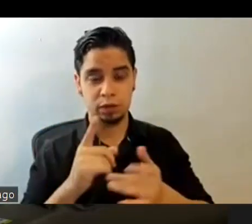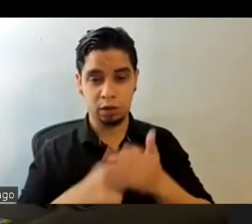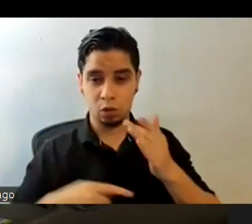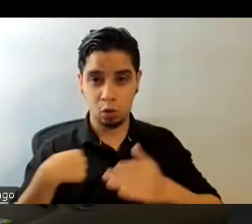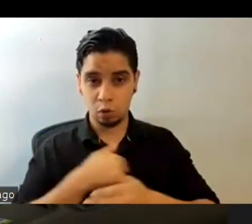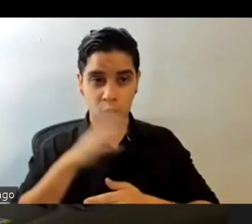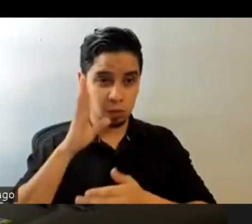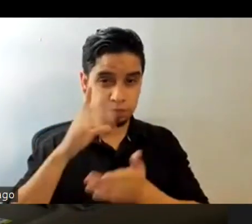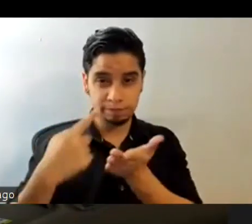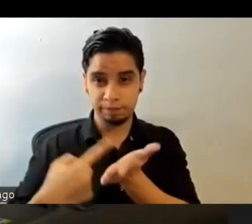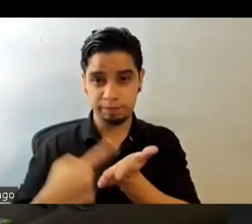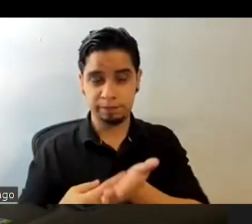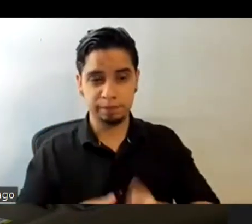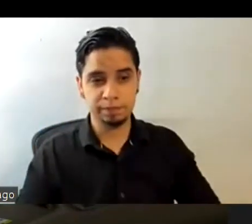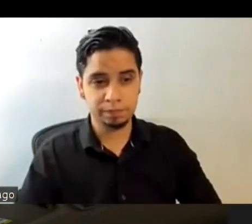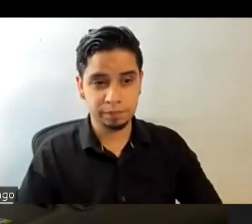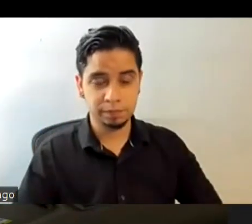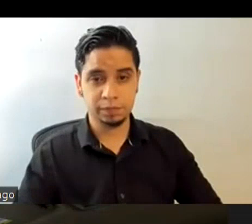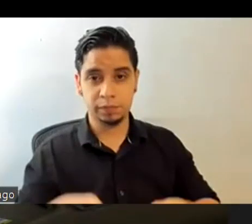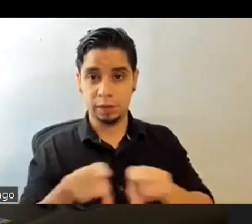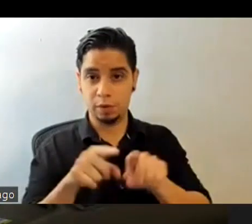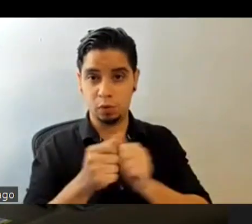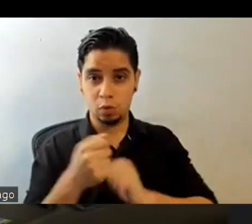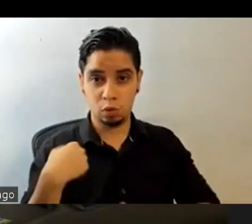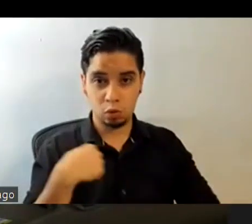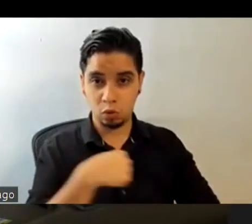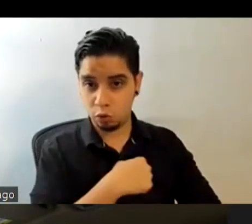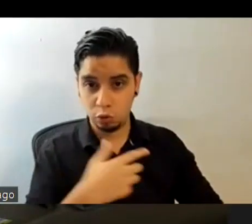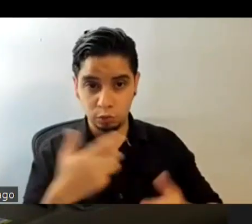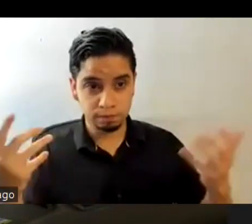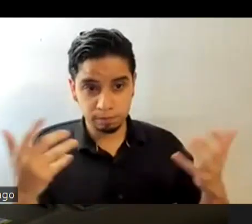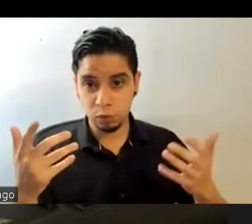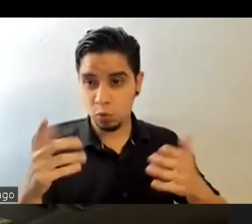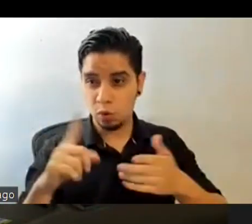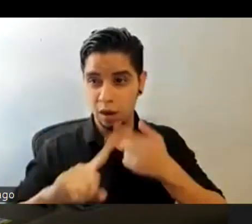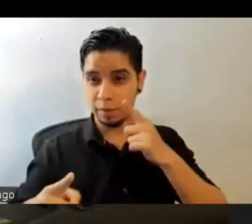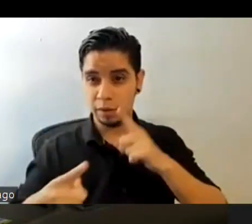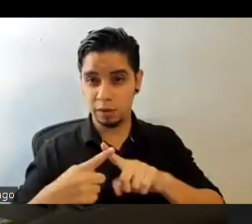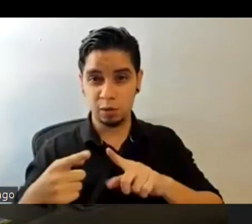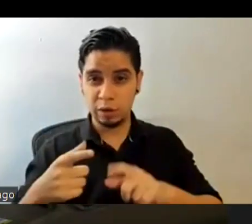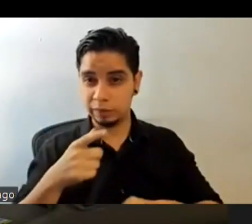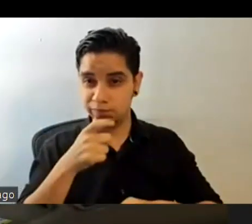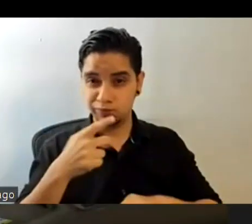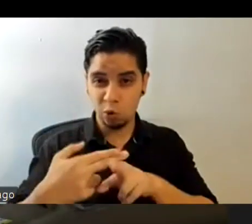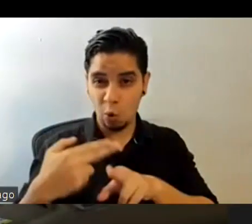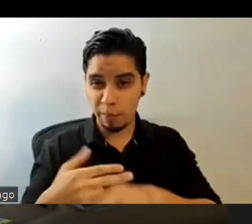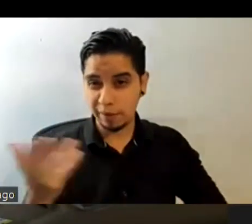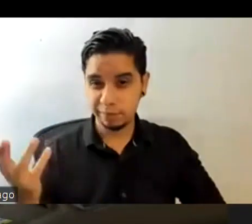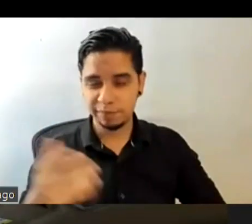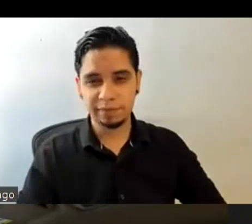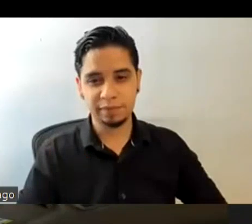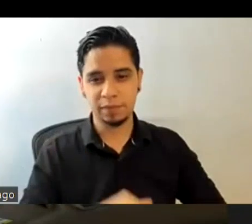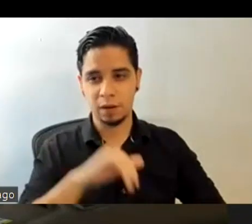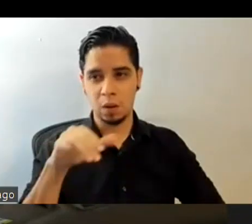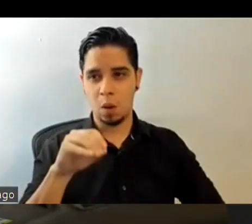hablando. Pero también nos acompaña aquí en el programa un gran amigo nuestro que se llama José